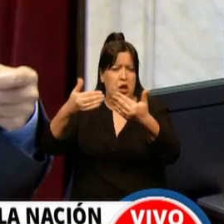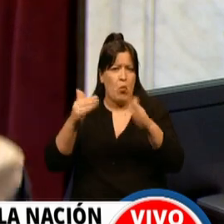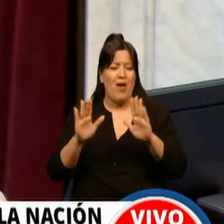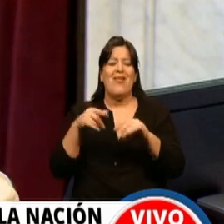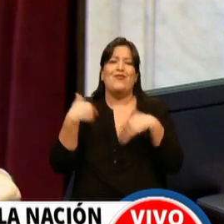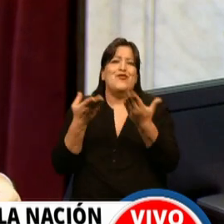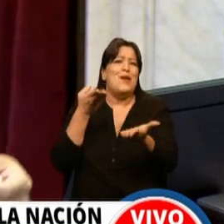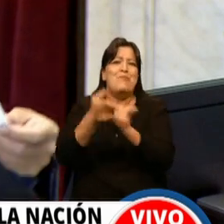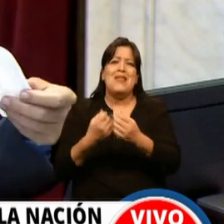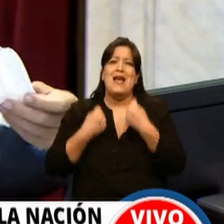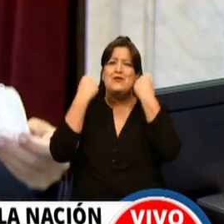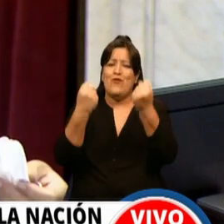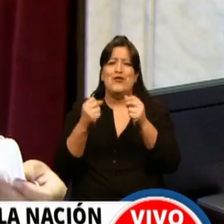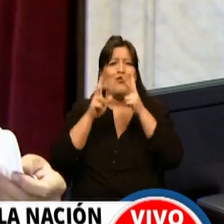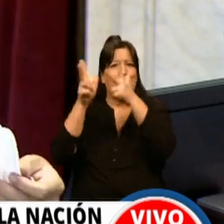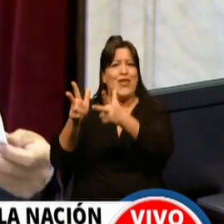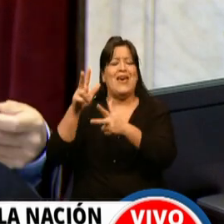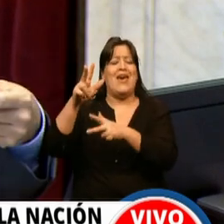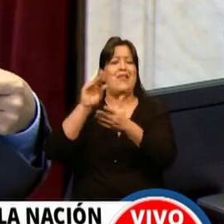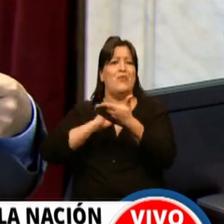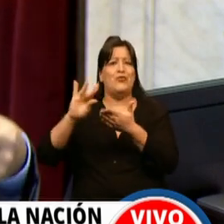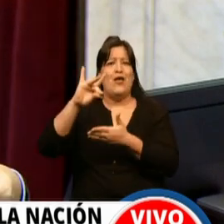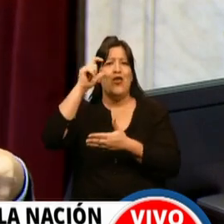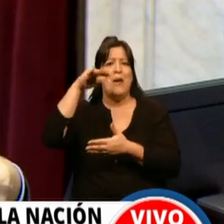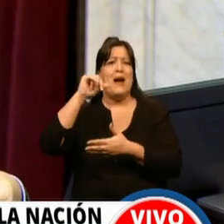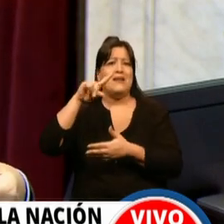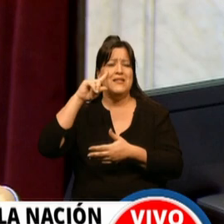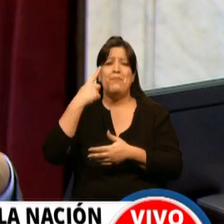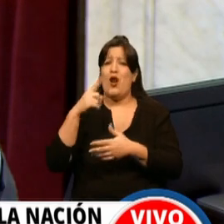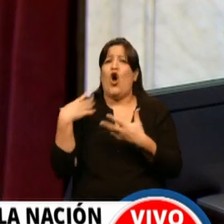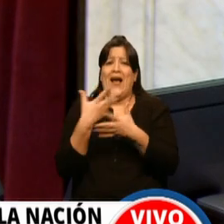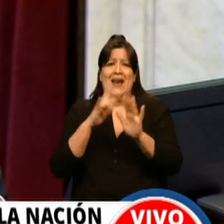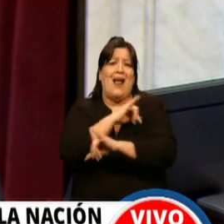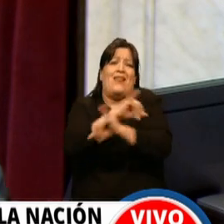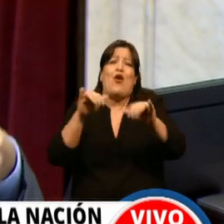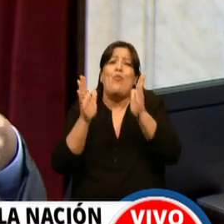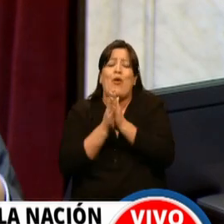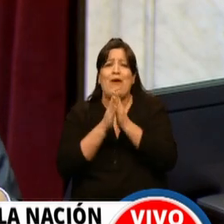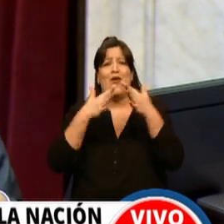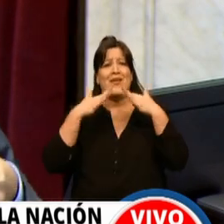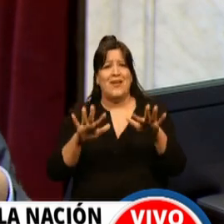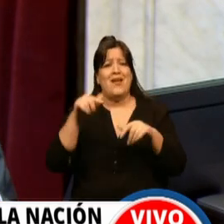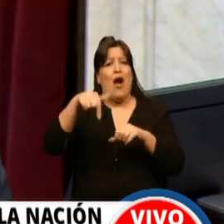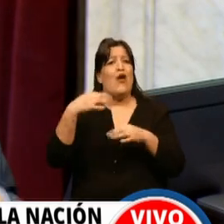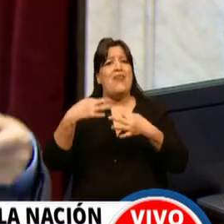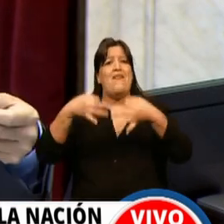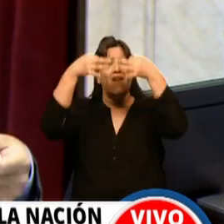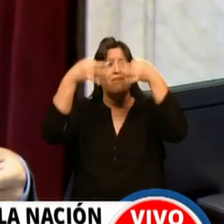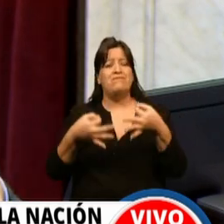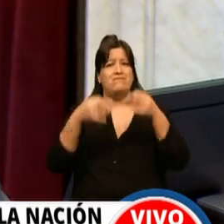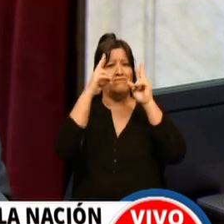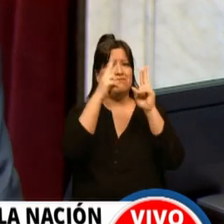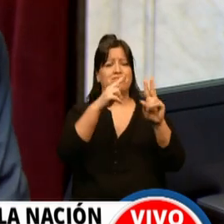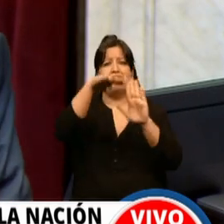que hagamos el esfuerzo y se lo dije el diputado de marchi pero lo digo en general de entender que tenemos que funcionar de